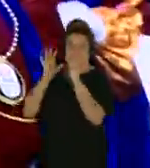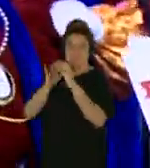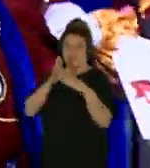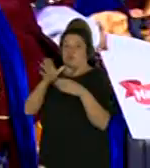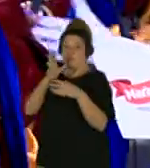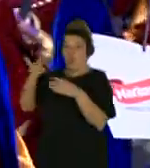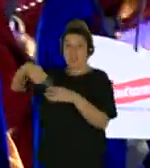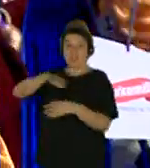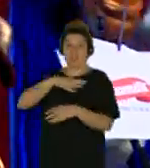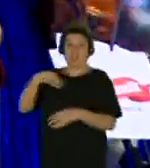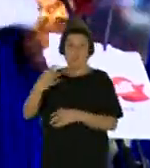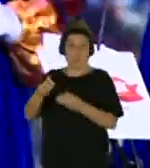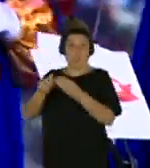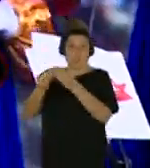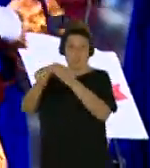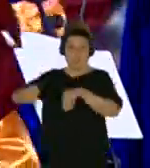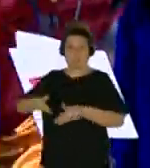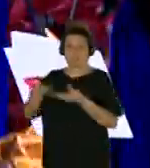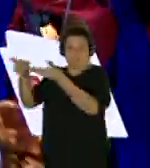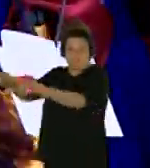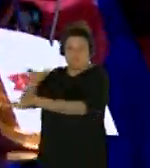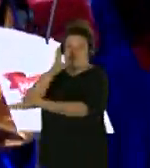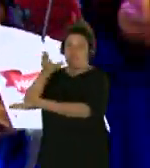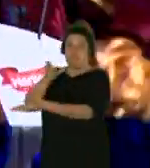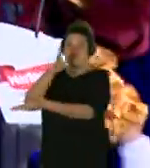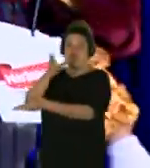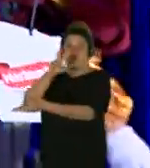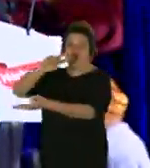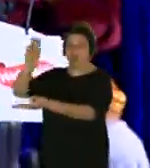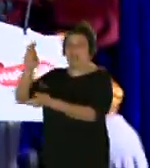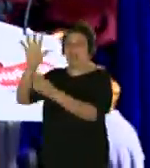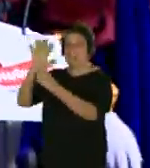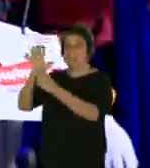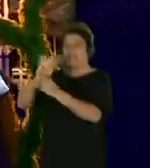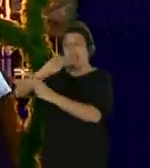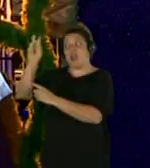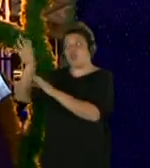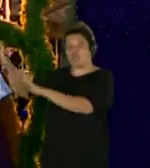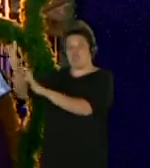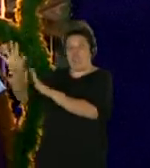un huevo, porque allá en Castilla el otro quedó.